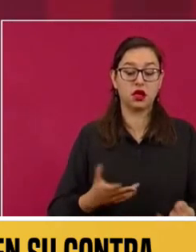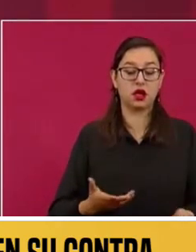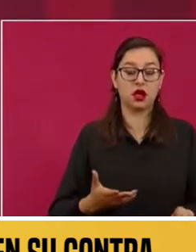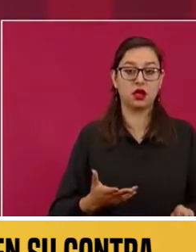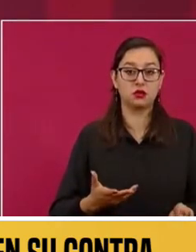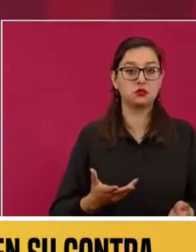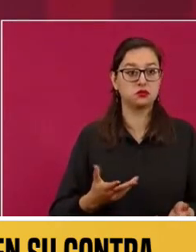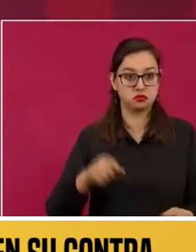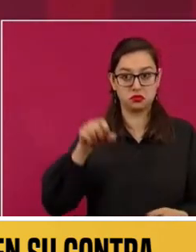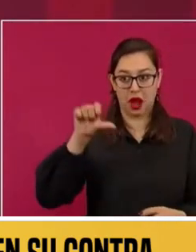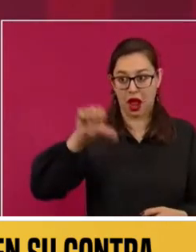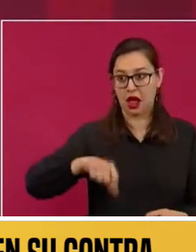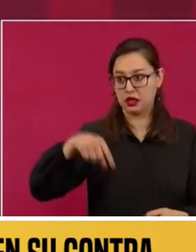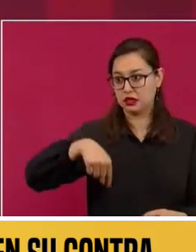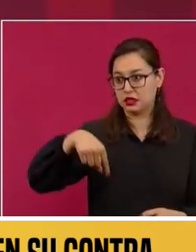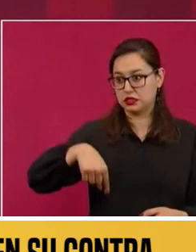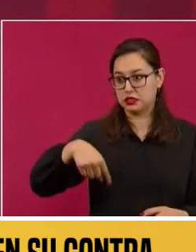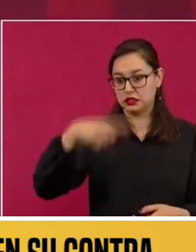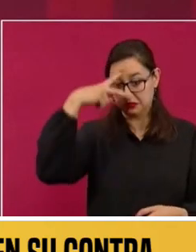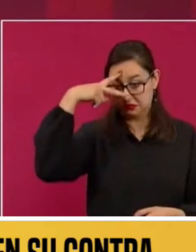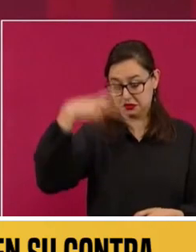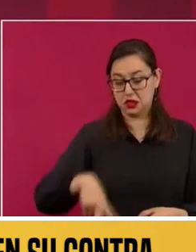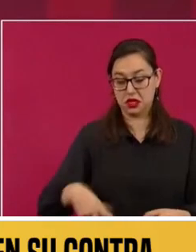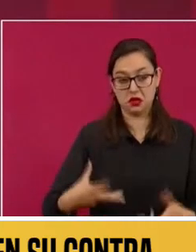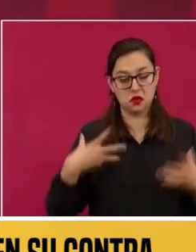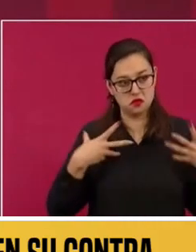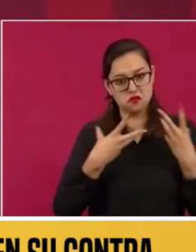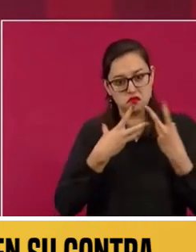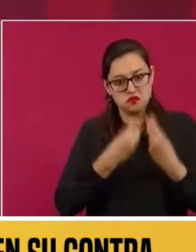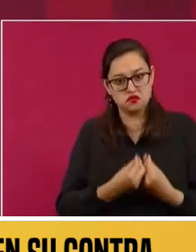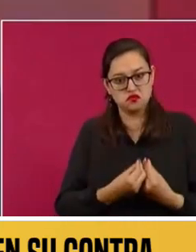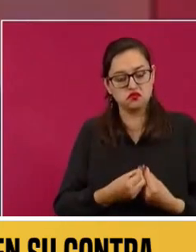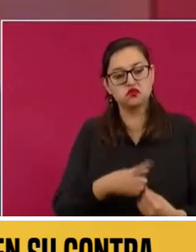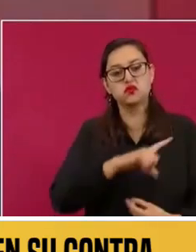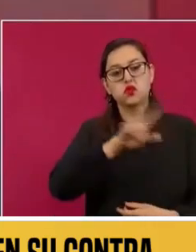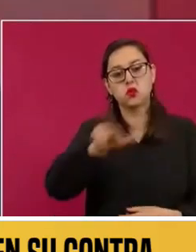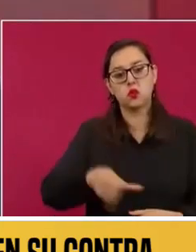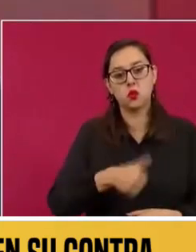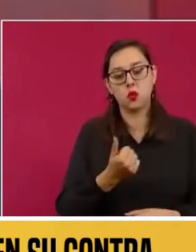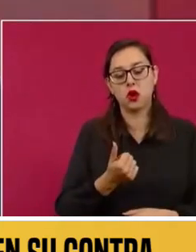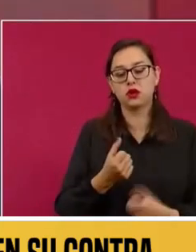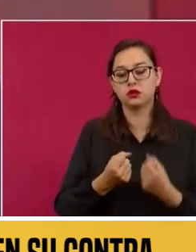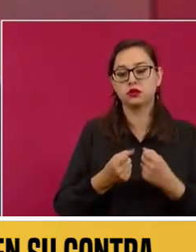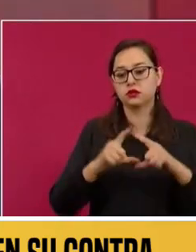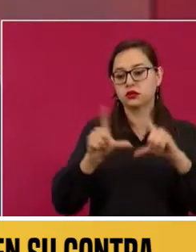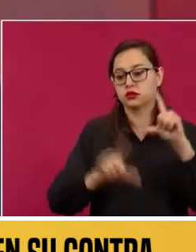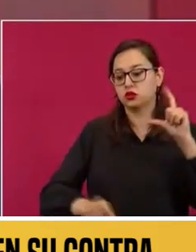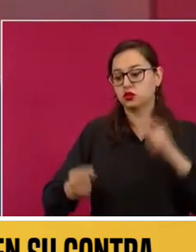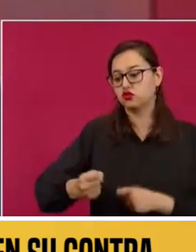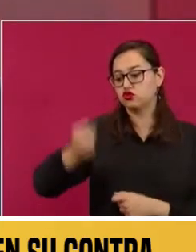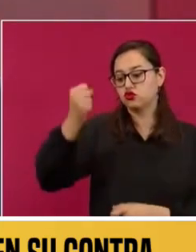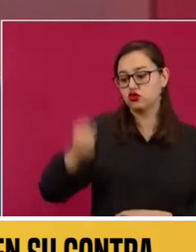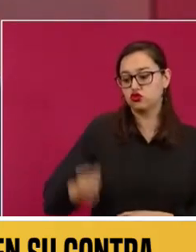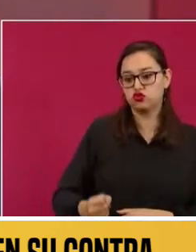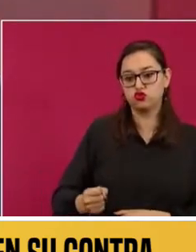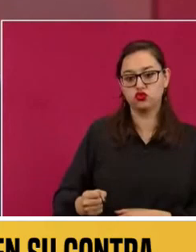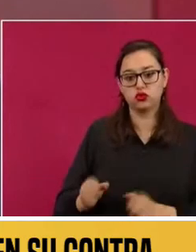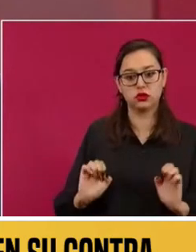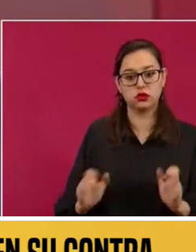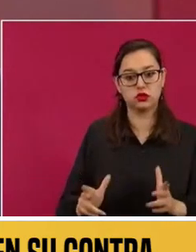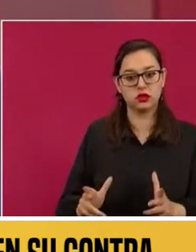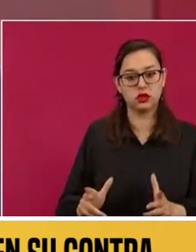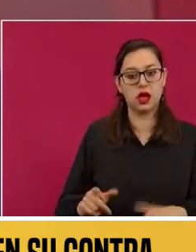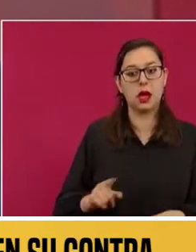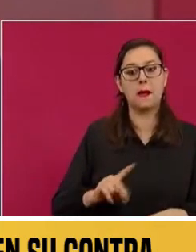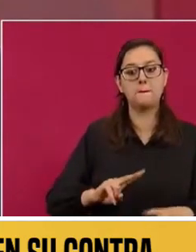frontera de nuestro país, en la frontera sur, en Tapachula. Quedamos